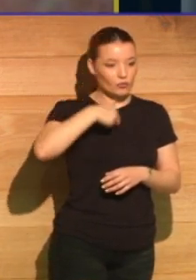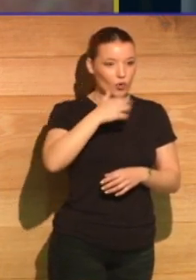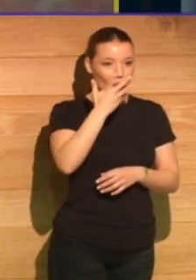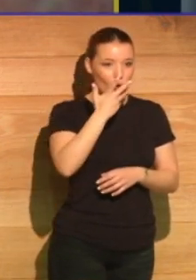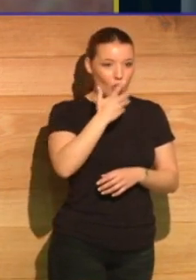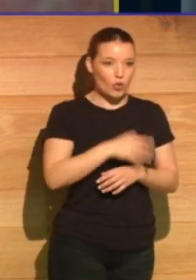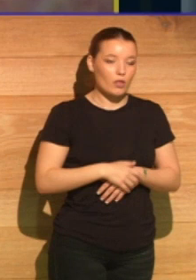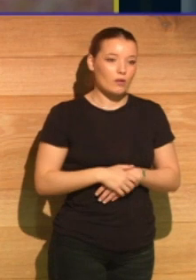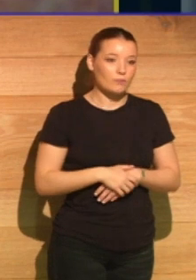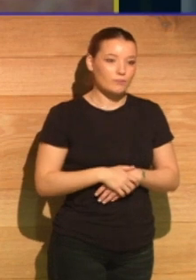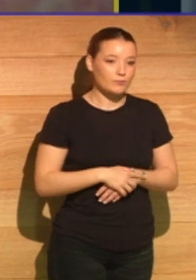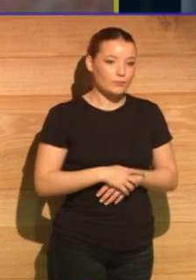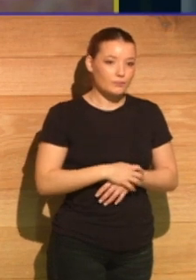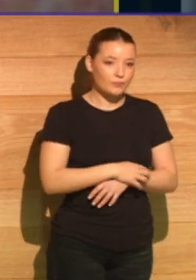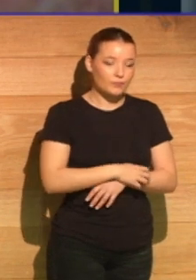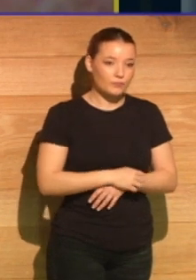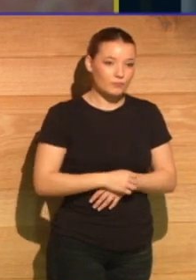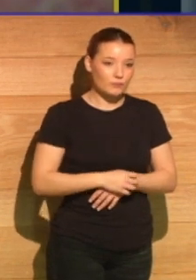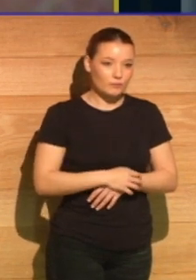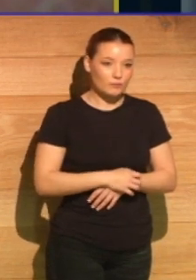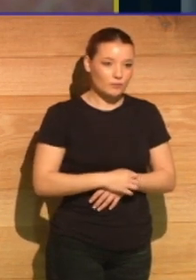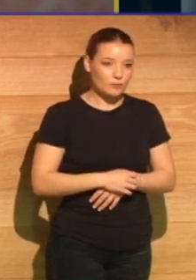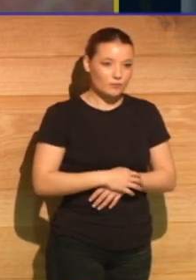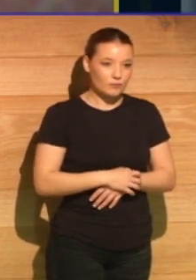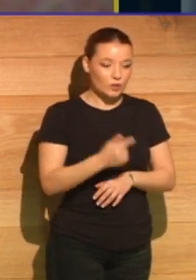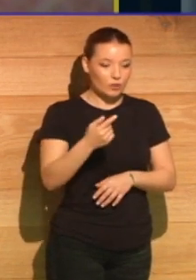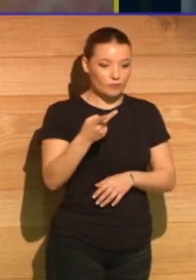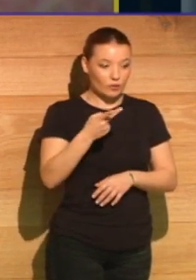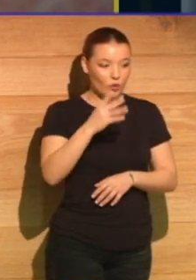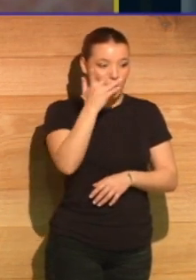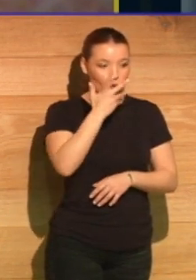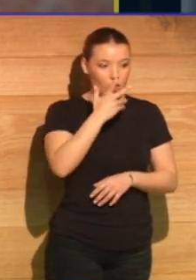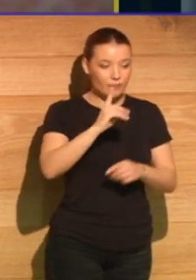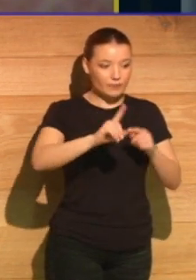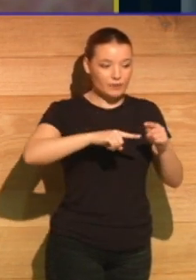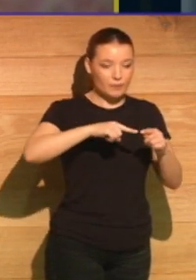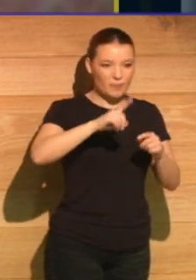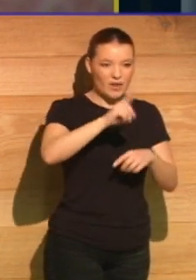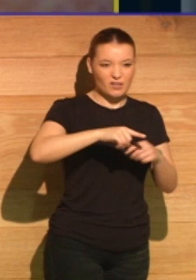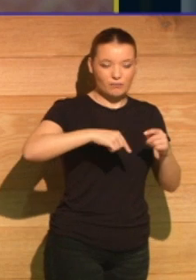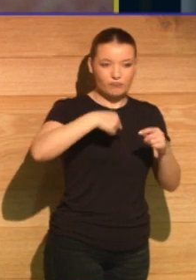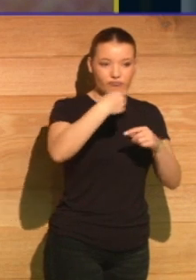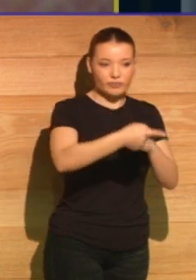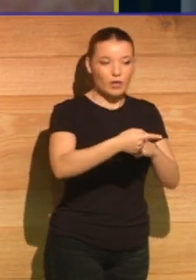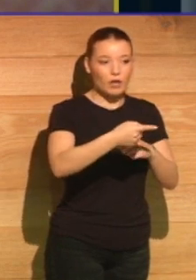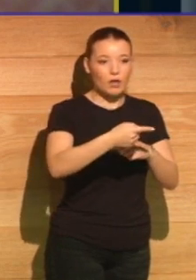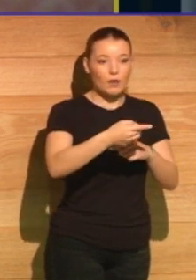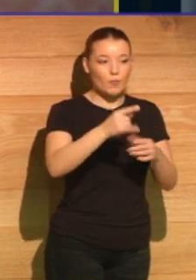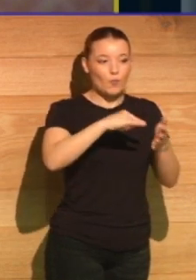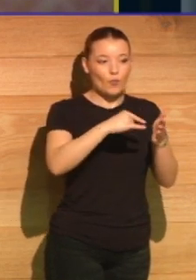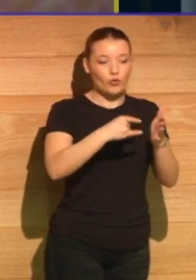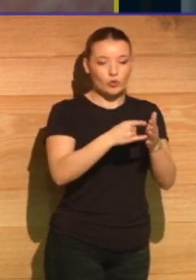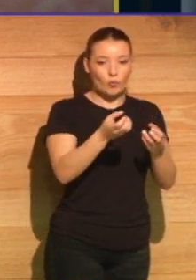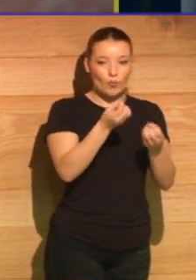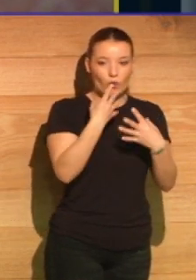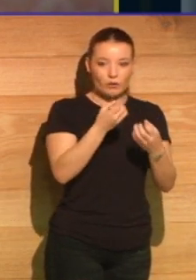inaugurarlo precisamente, y unos meses después me habló de este proyecto, me lo envió y me pareció magnífico,